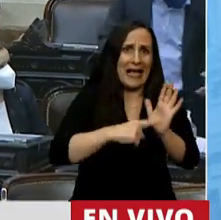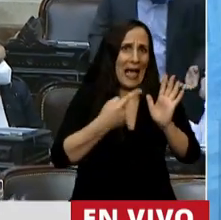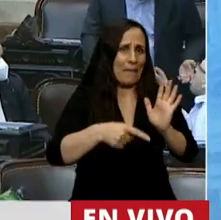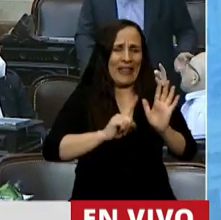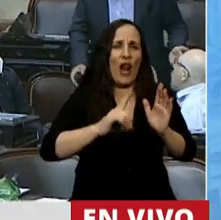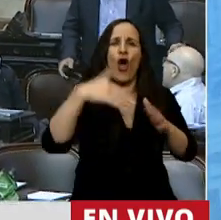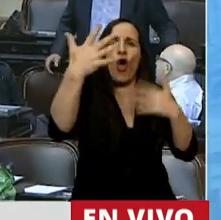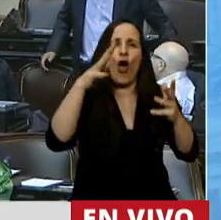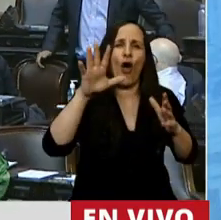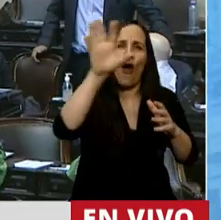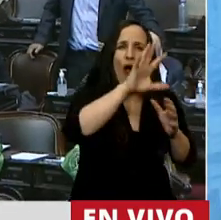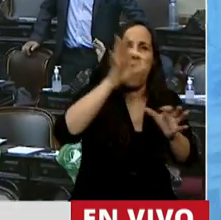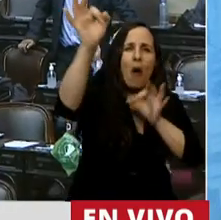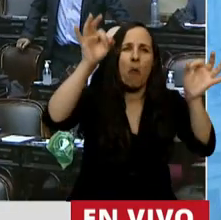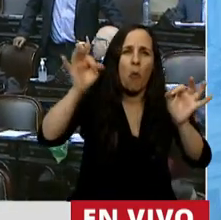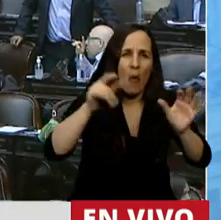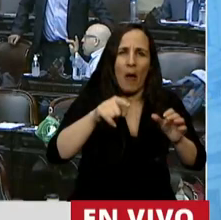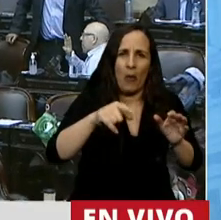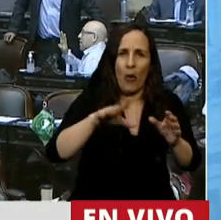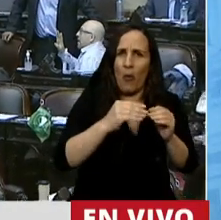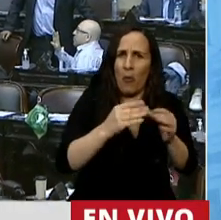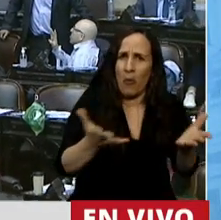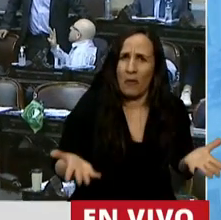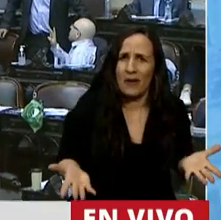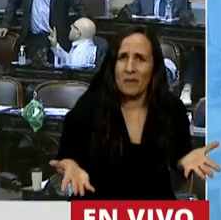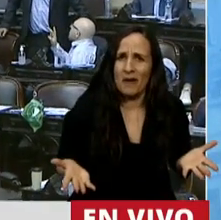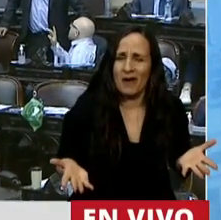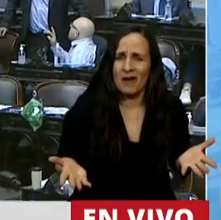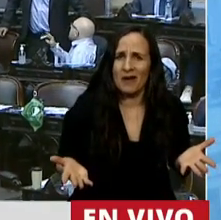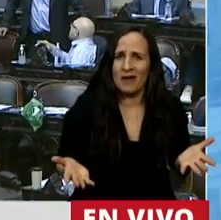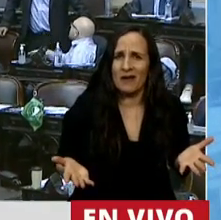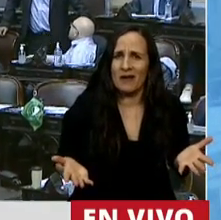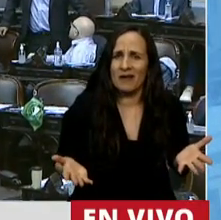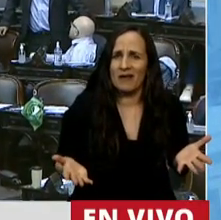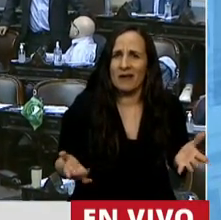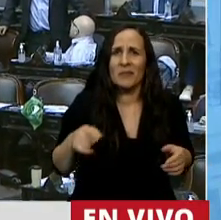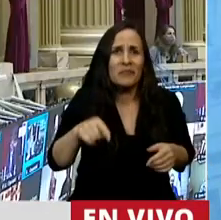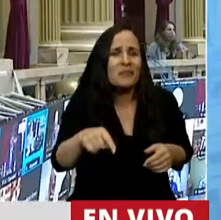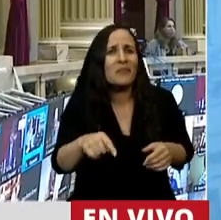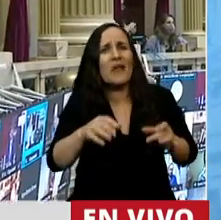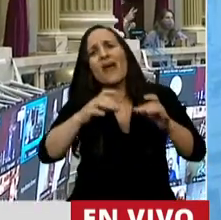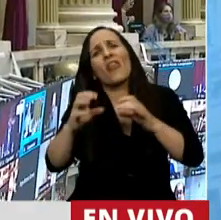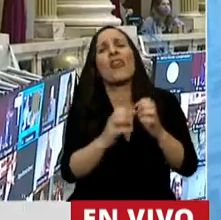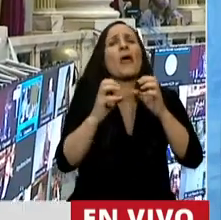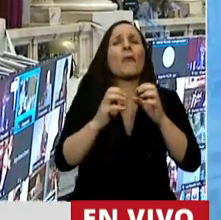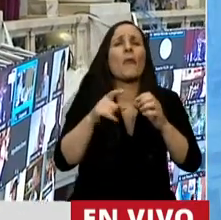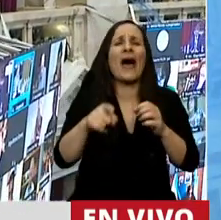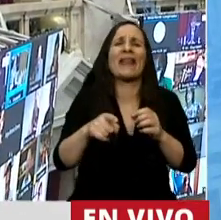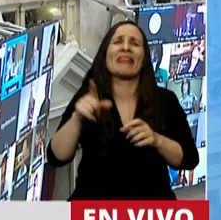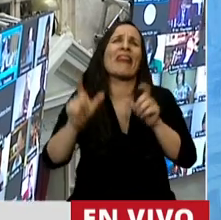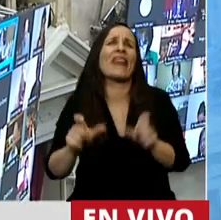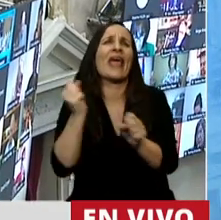capital. Señores, no nos engañemos más porque este no es un debate del